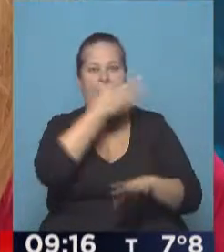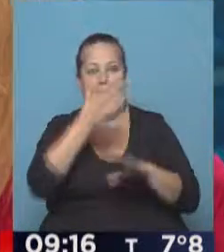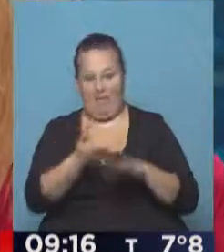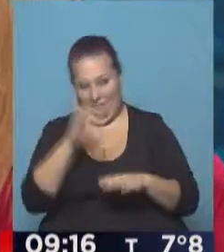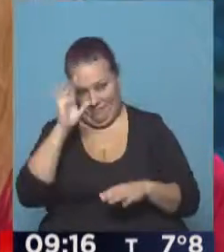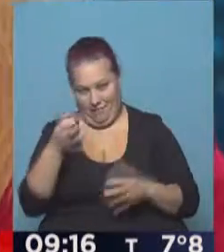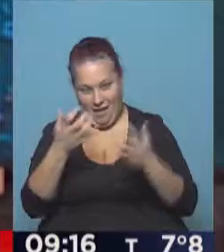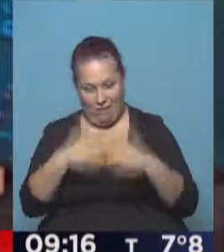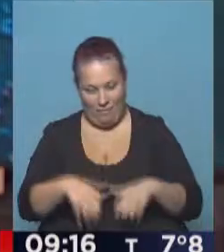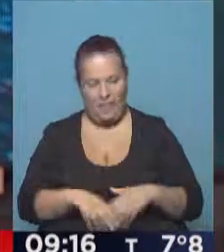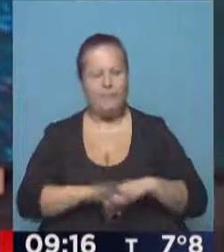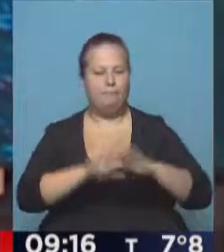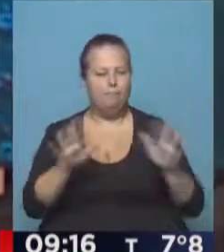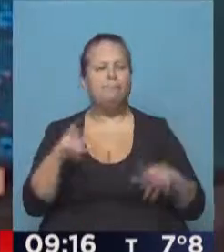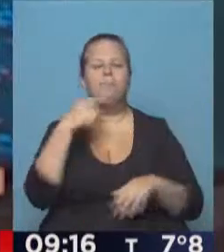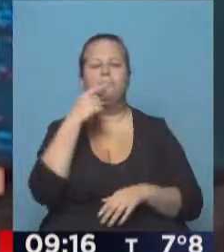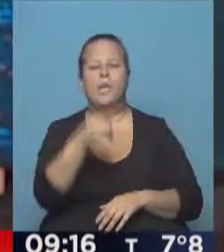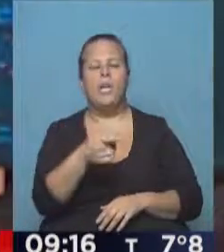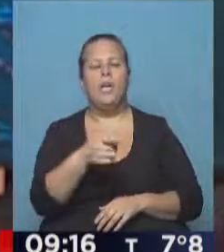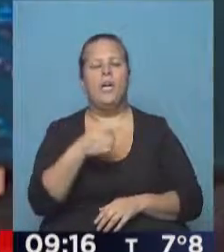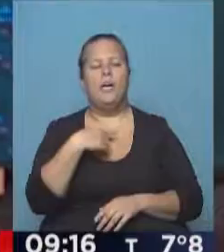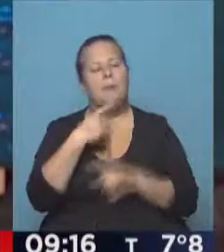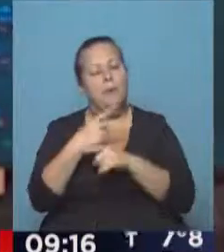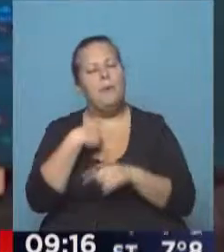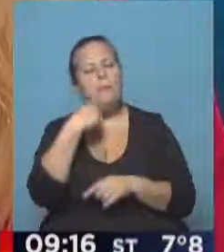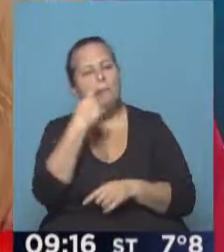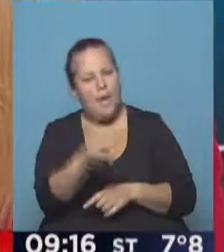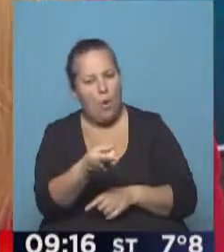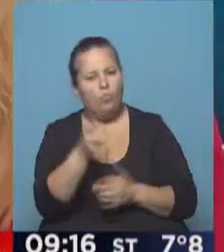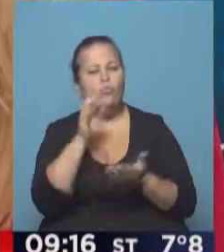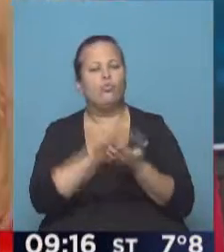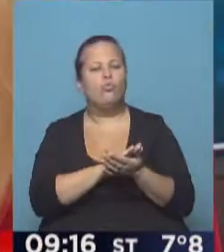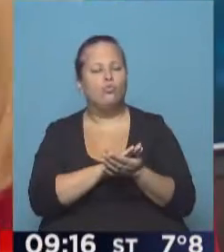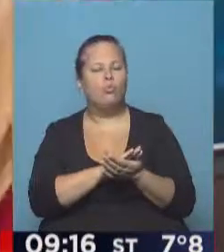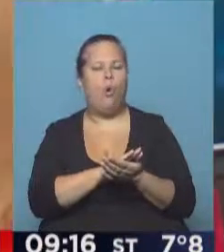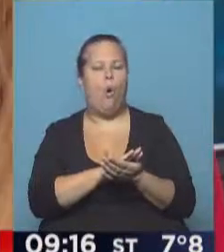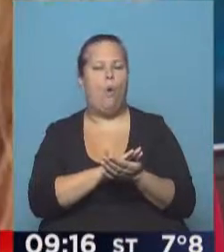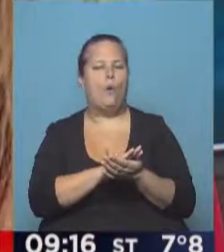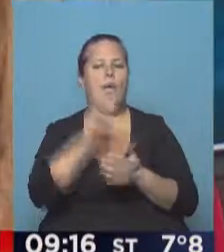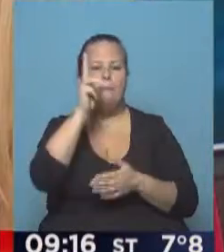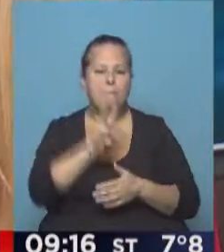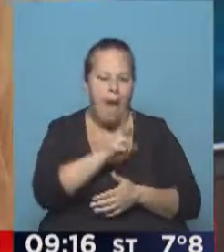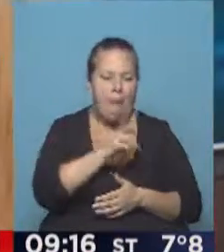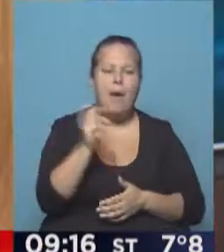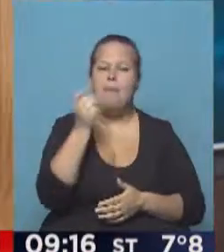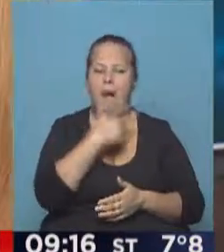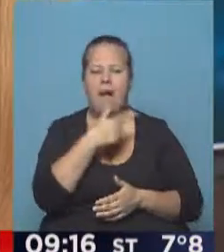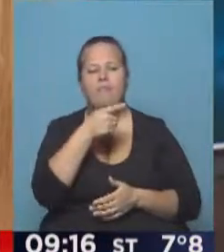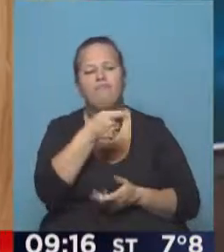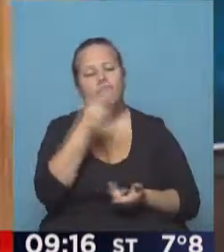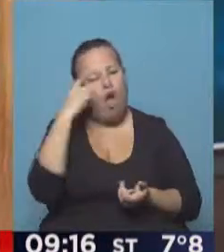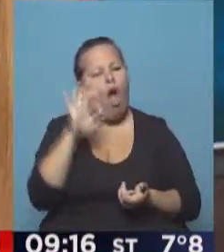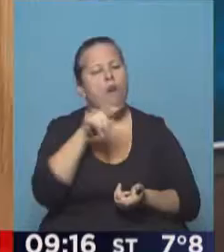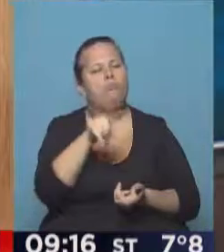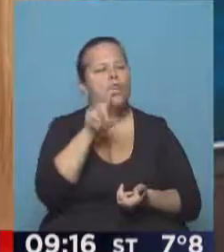transcurrido. Santiago, arranco preguntándole acerca del Papa y de Macri. ¿Qué es lo que usted